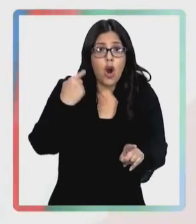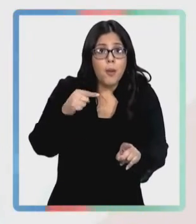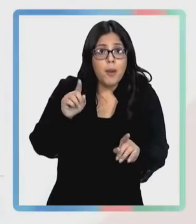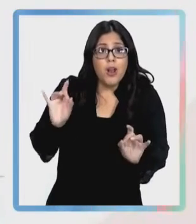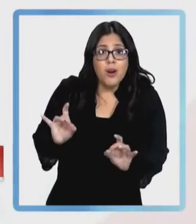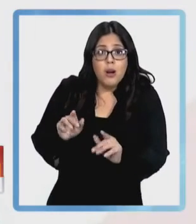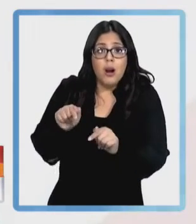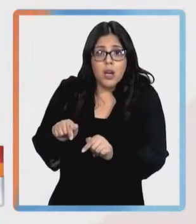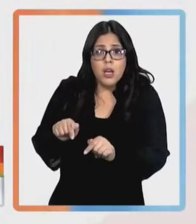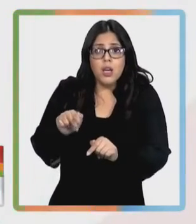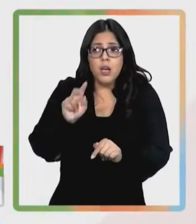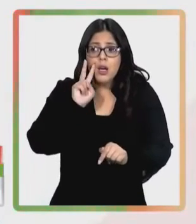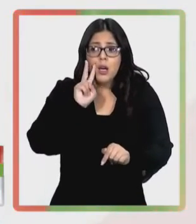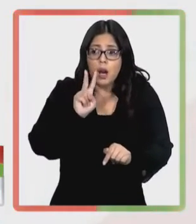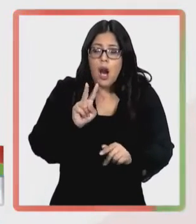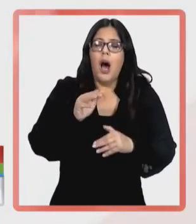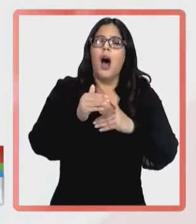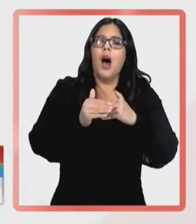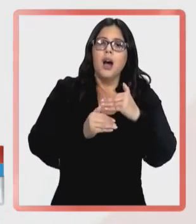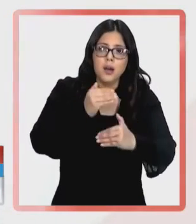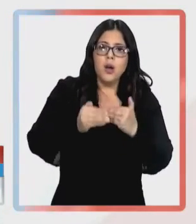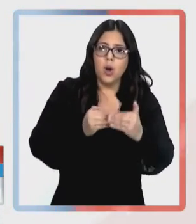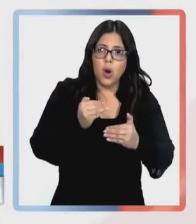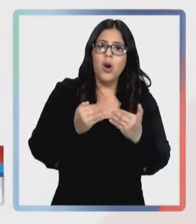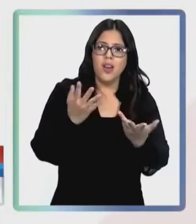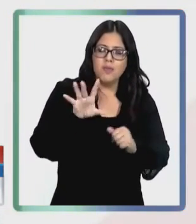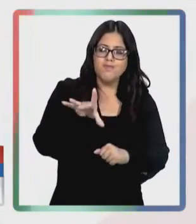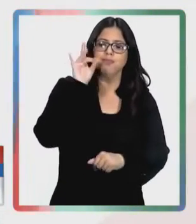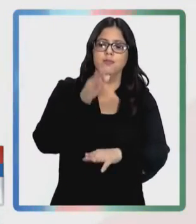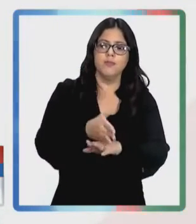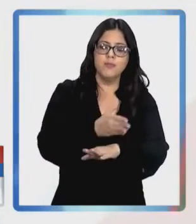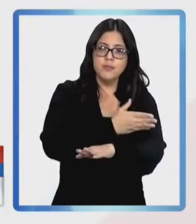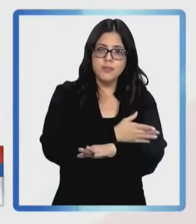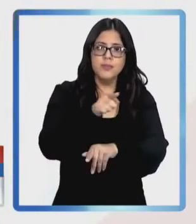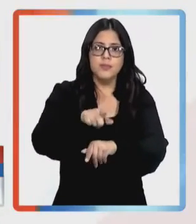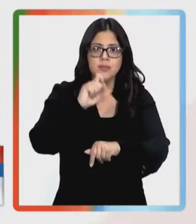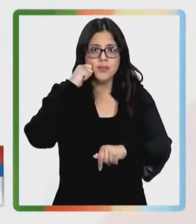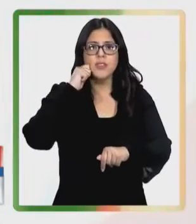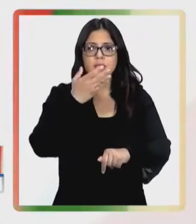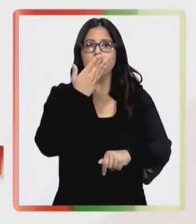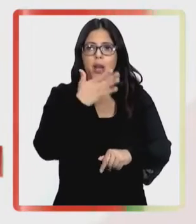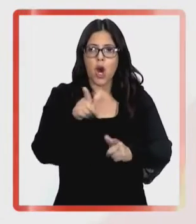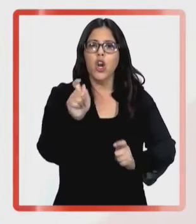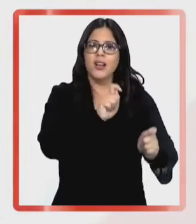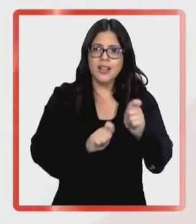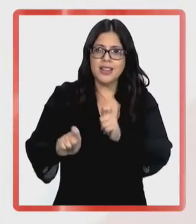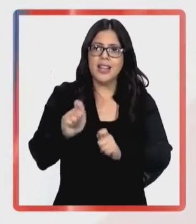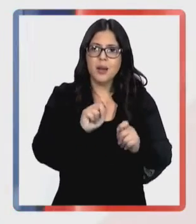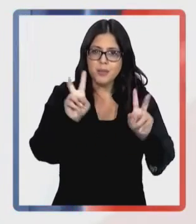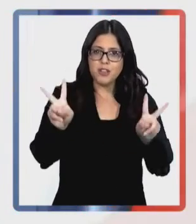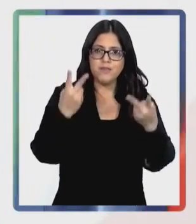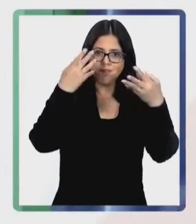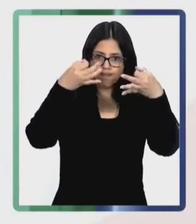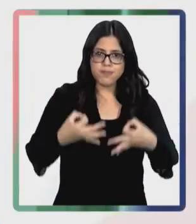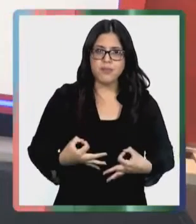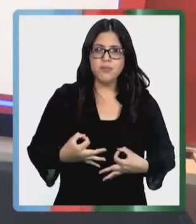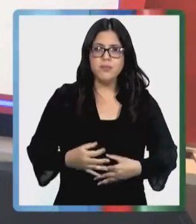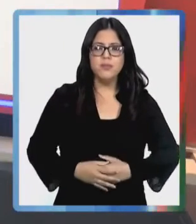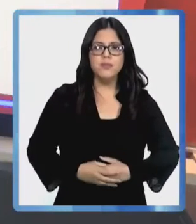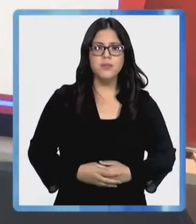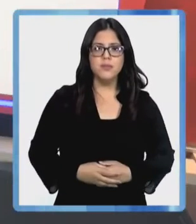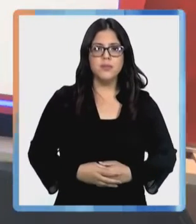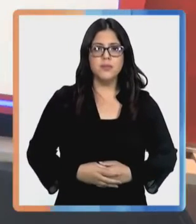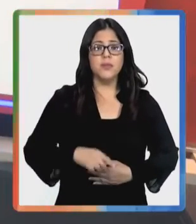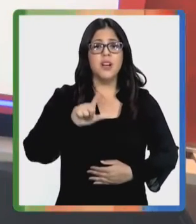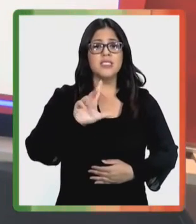es cáncer, van a haber avanzado mucho en la detección precoz y eso significa un mejor tratamiento, una mejor sobrevida.